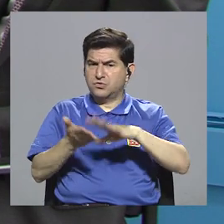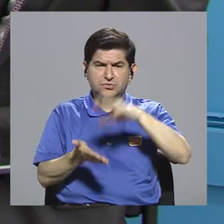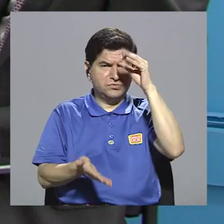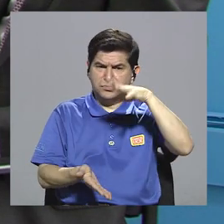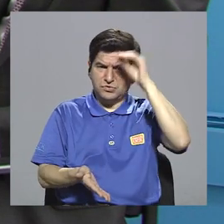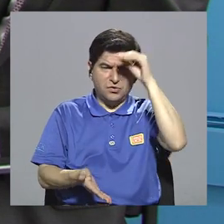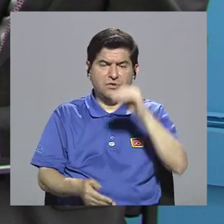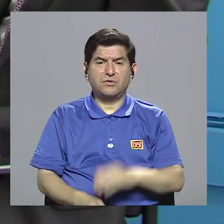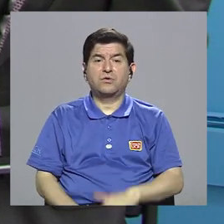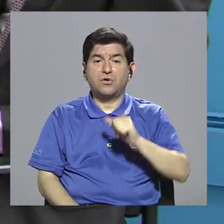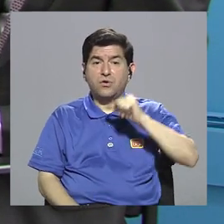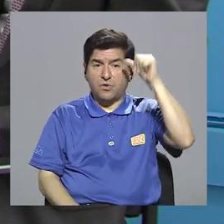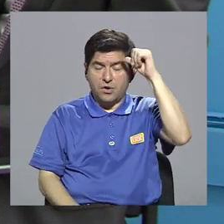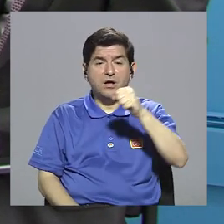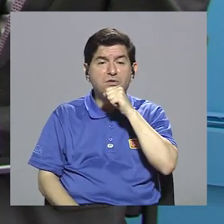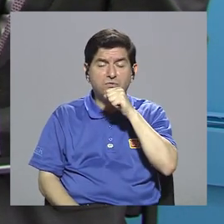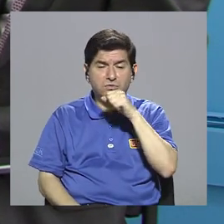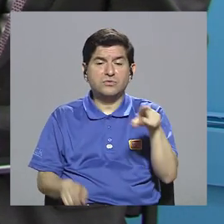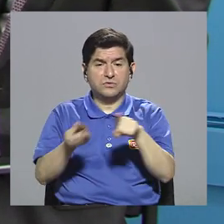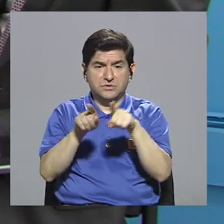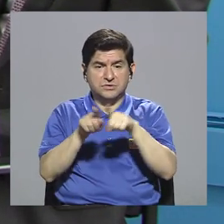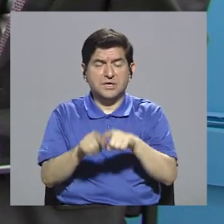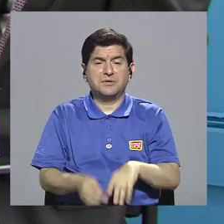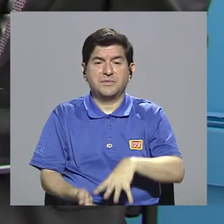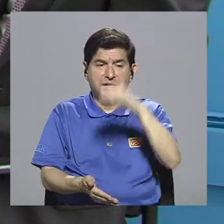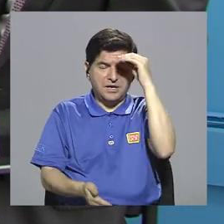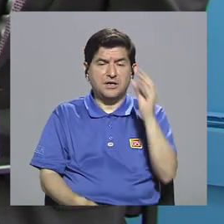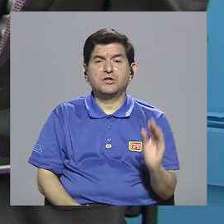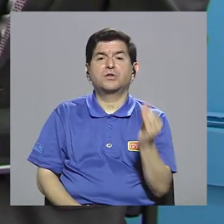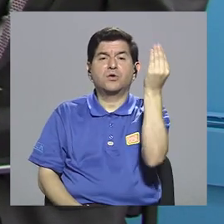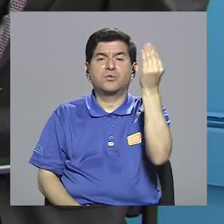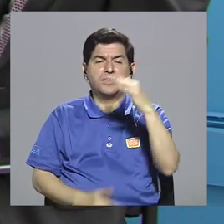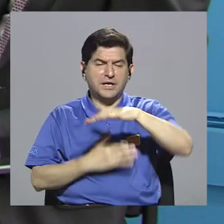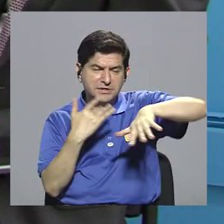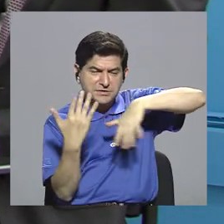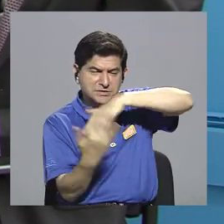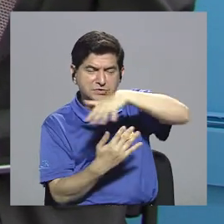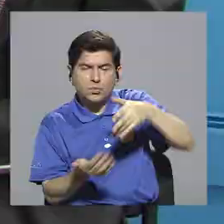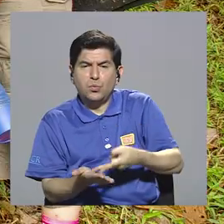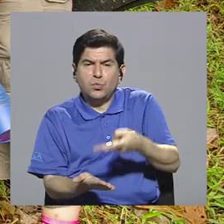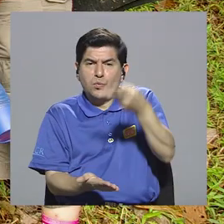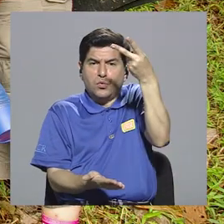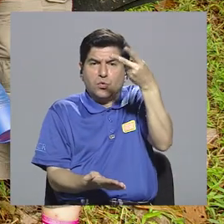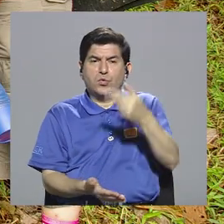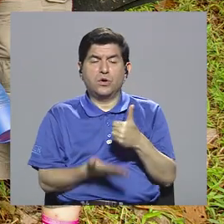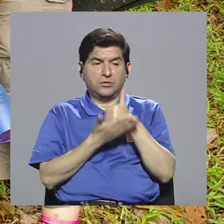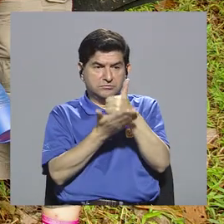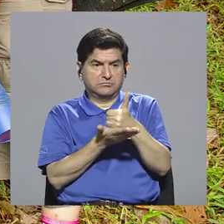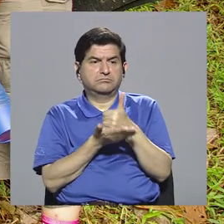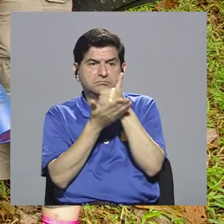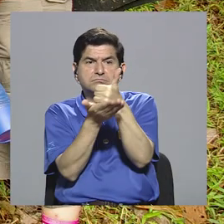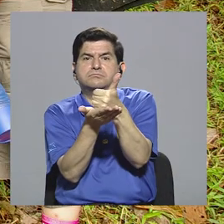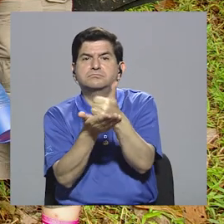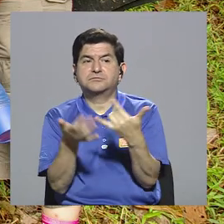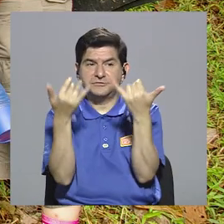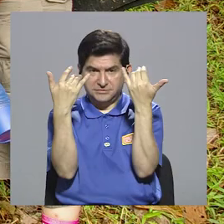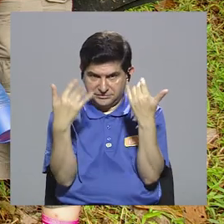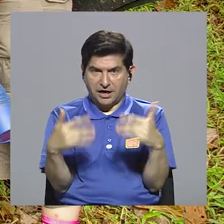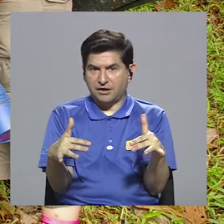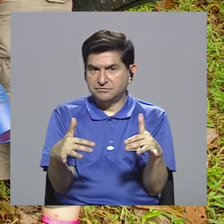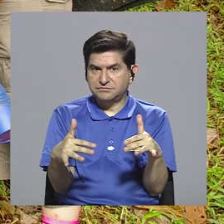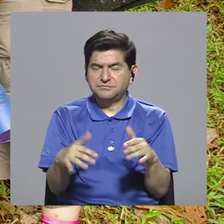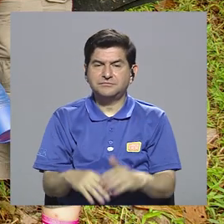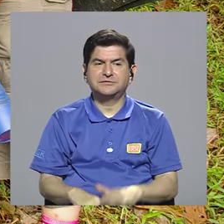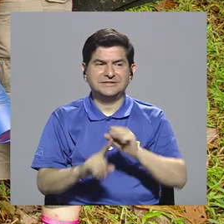aprender de los jóvenes también esa interacción enriquece mucho y favorece mucho ya las condiciones de vida de la población